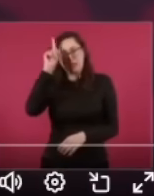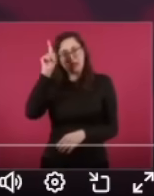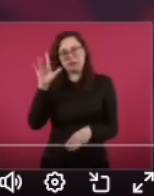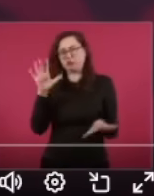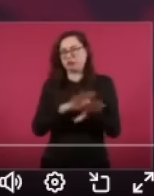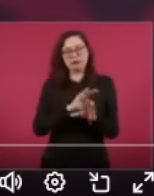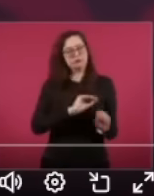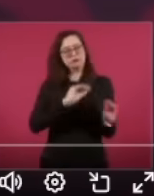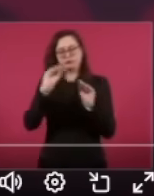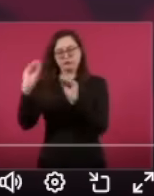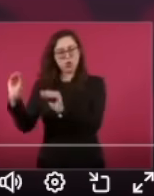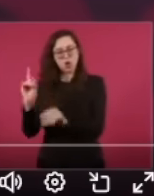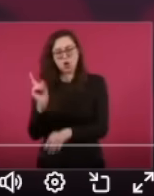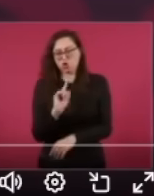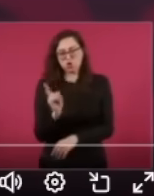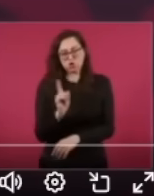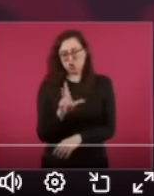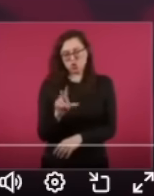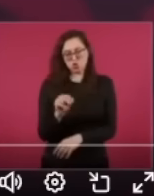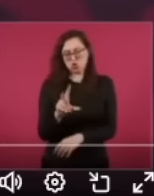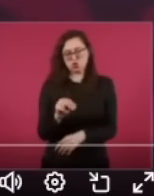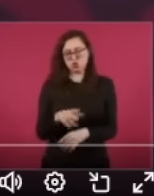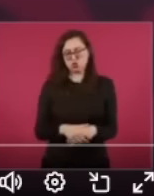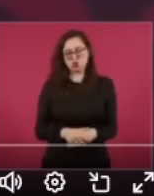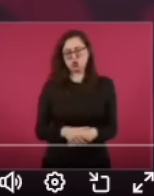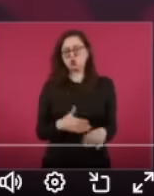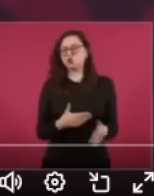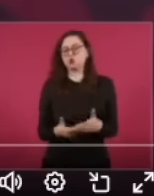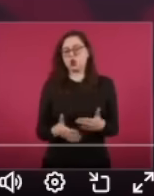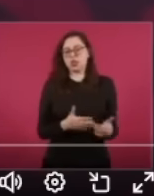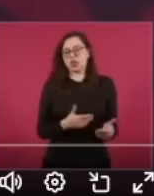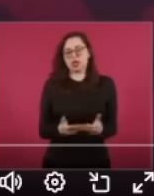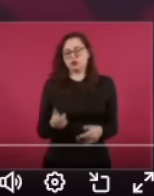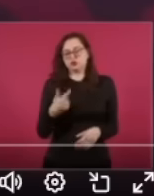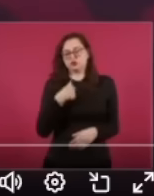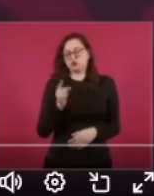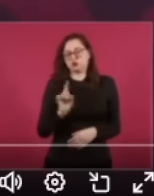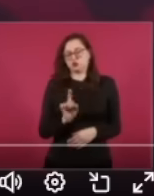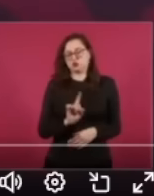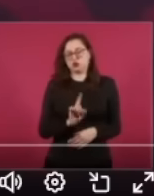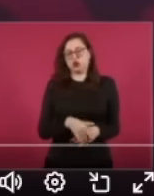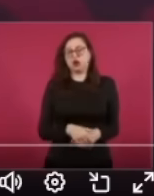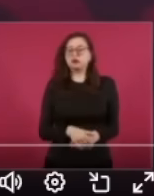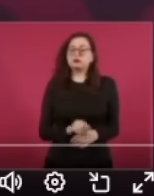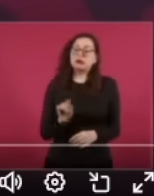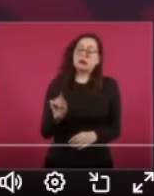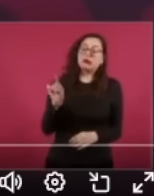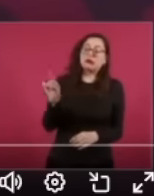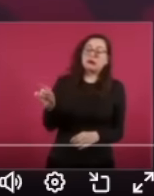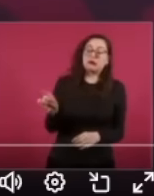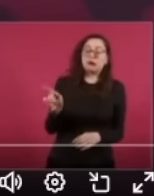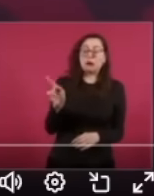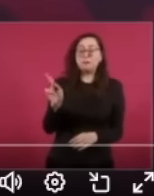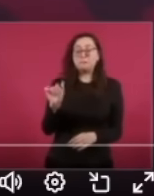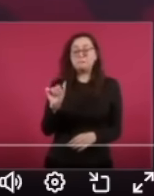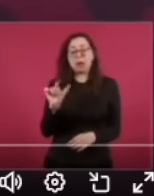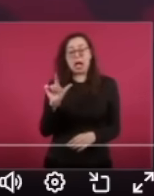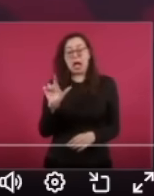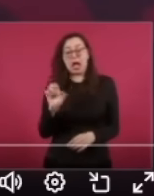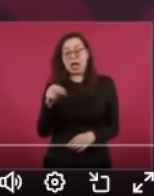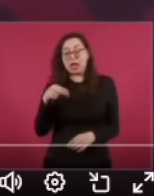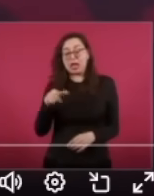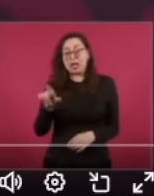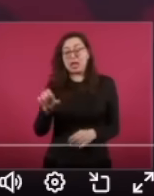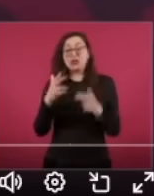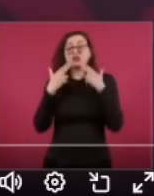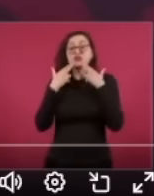Madrid que está de moda me voy a ir a palenca y te aclaro no es